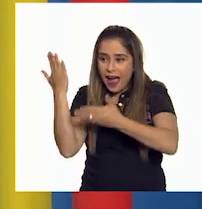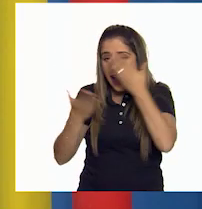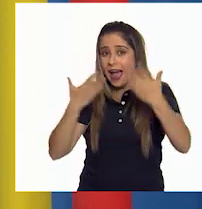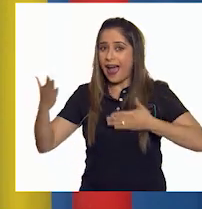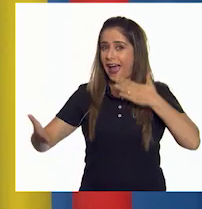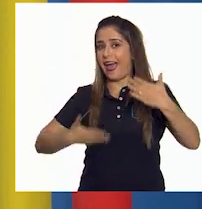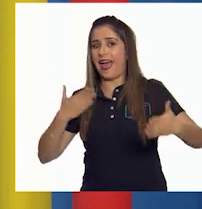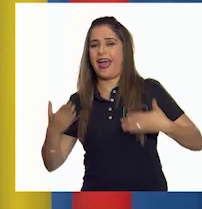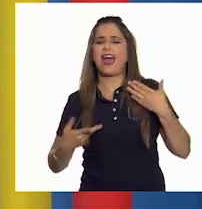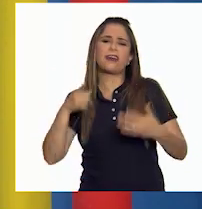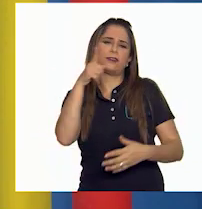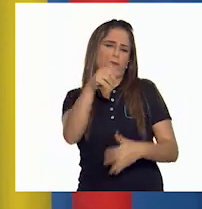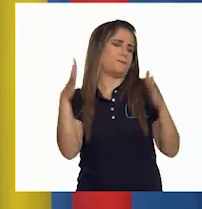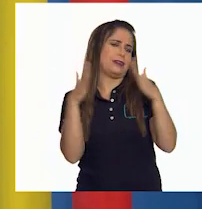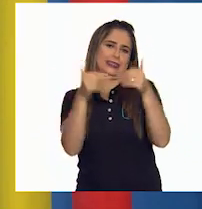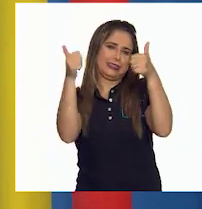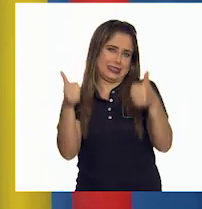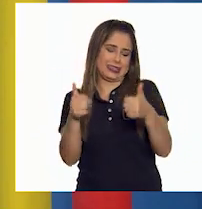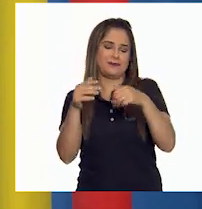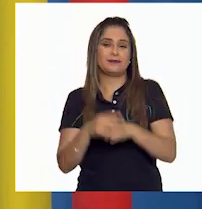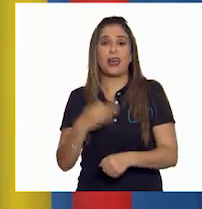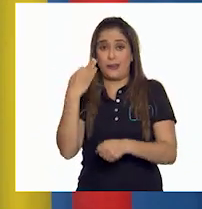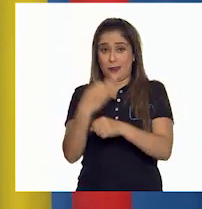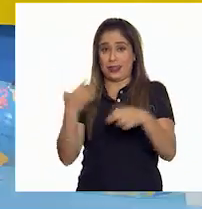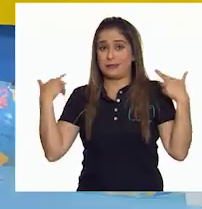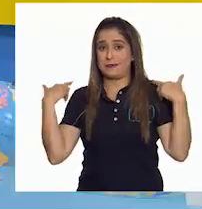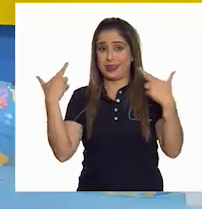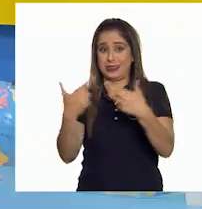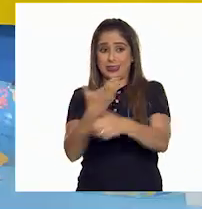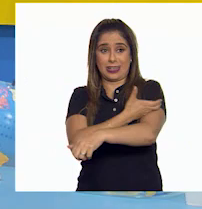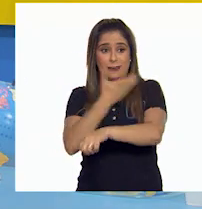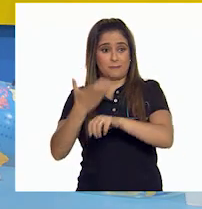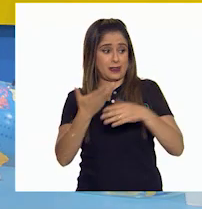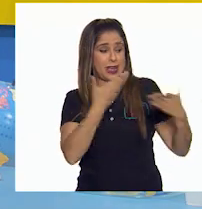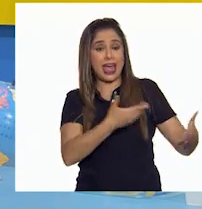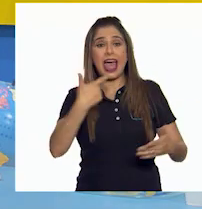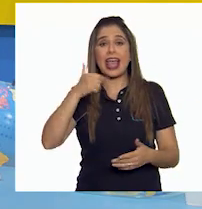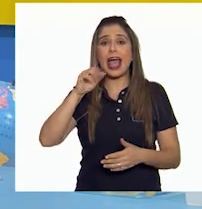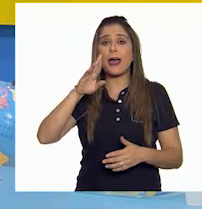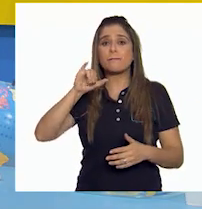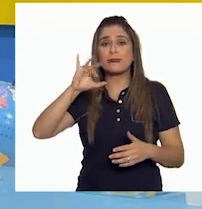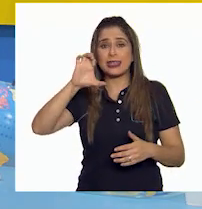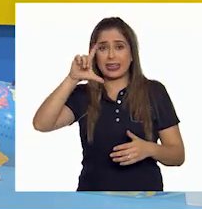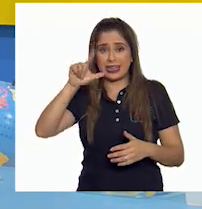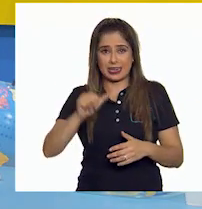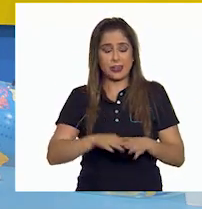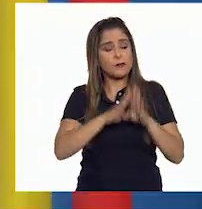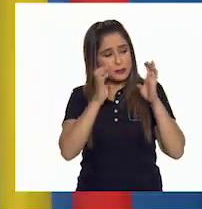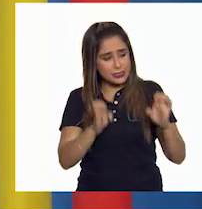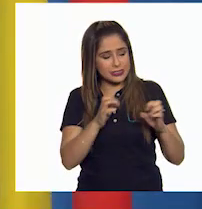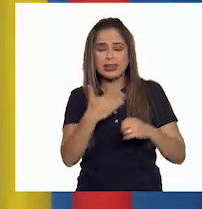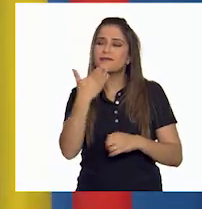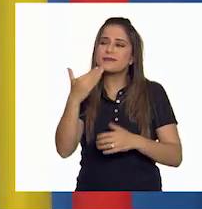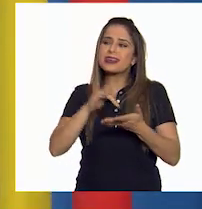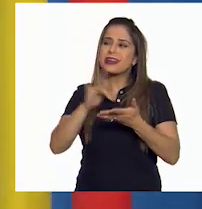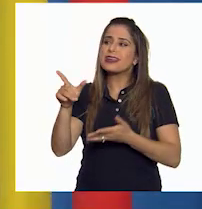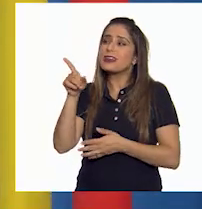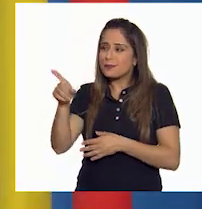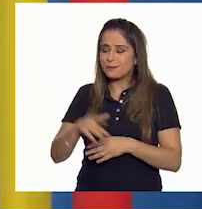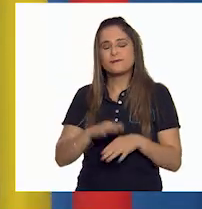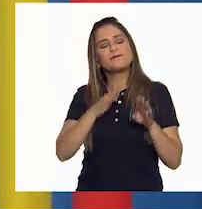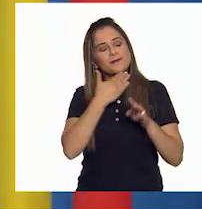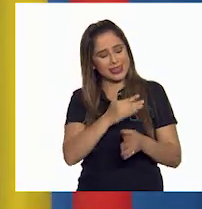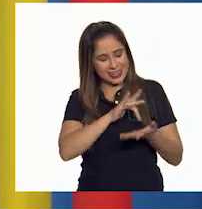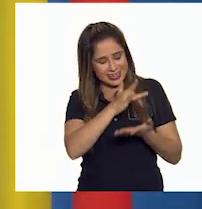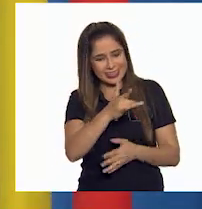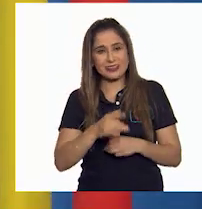Hoy nos acompaña la maestra Gabriela. Maestra, ¿cómo está? Muy bien, Juan Carlos, muchas gracias. Qué bueno, maestra. Vamos a tener el gusto de estar